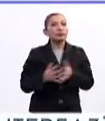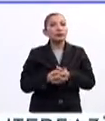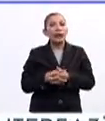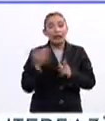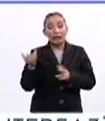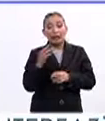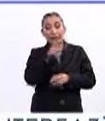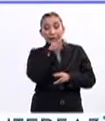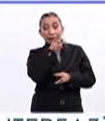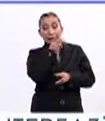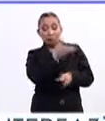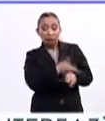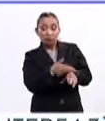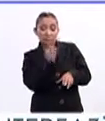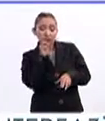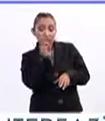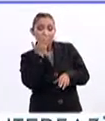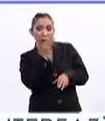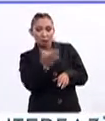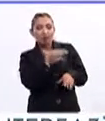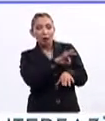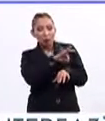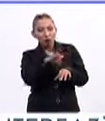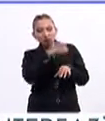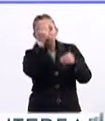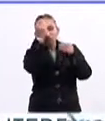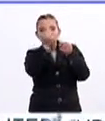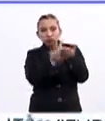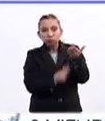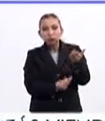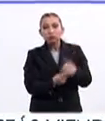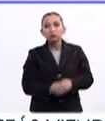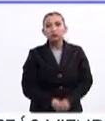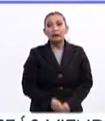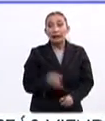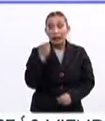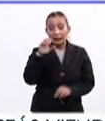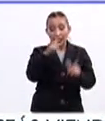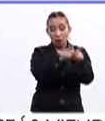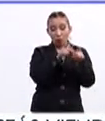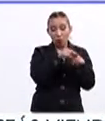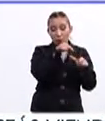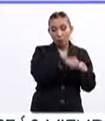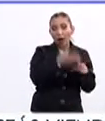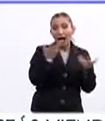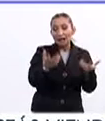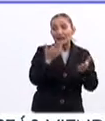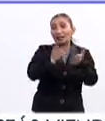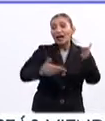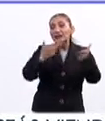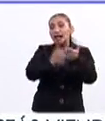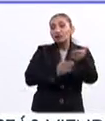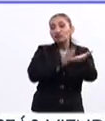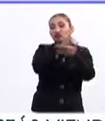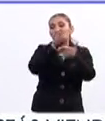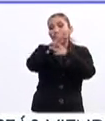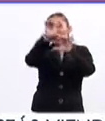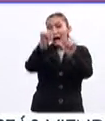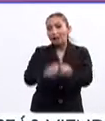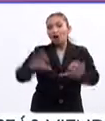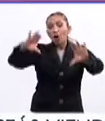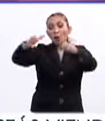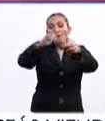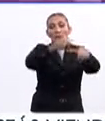Y los resultados regularmente son gráficos, lo que buscamos que sean. Este colectivo ha realizado talleres e intervenciones